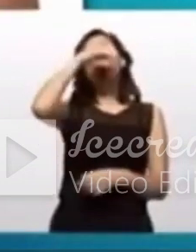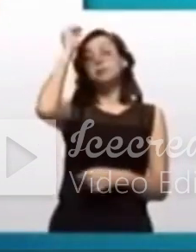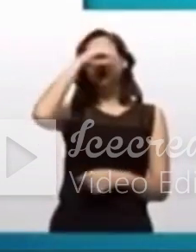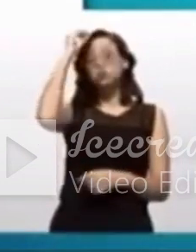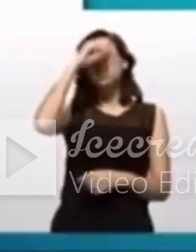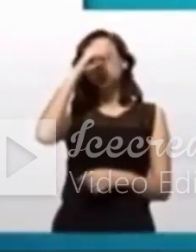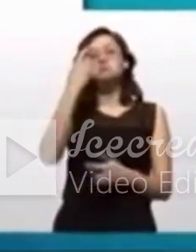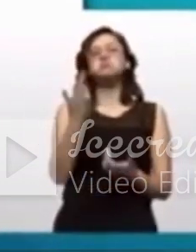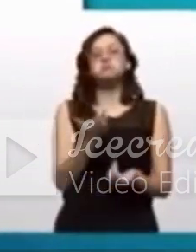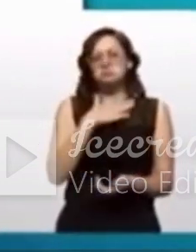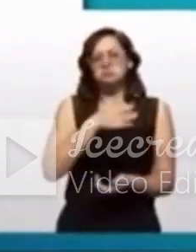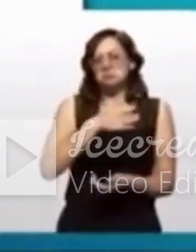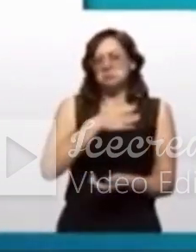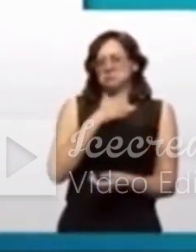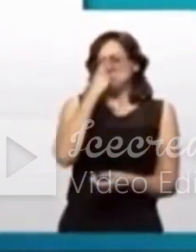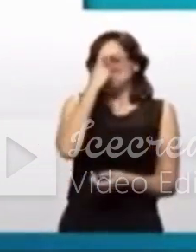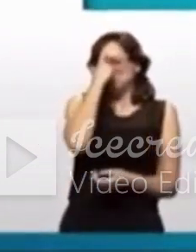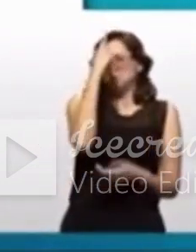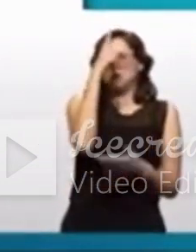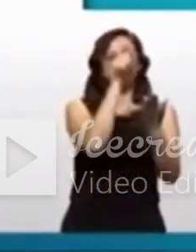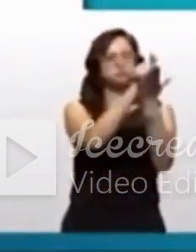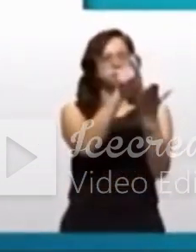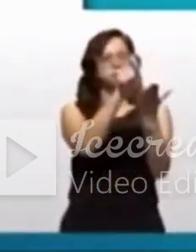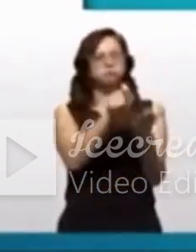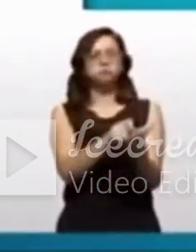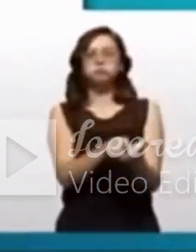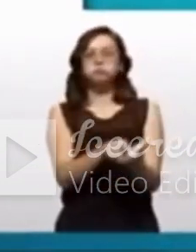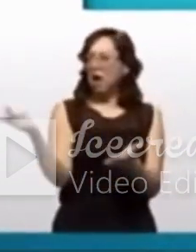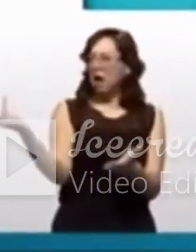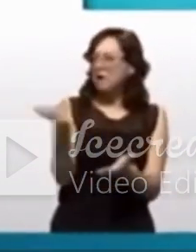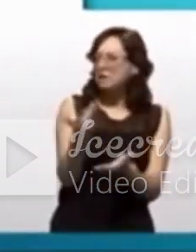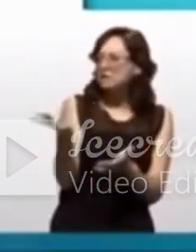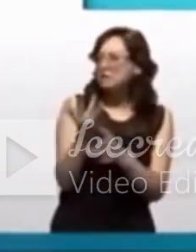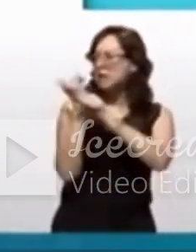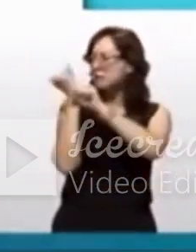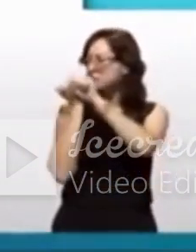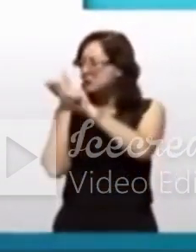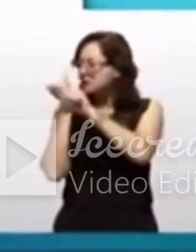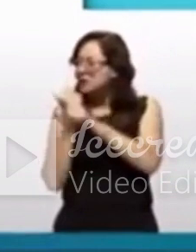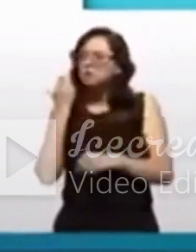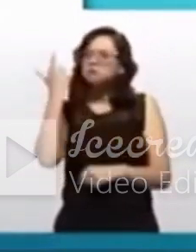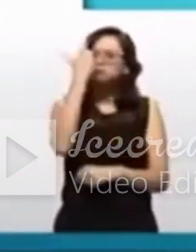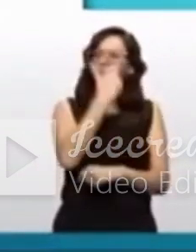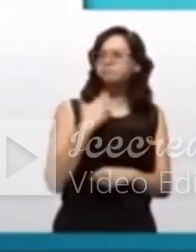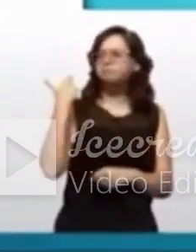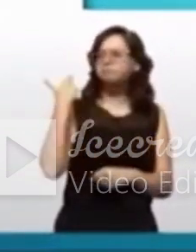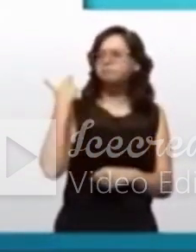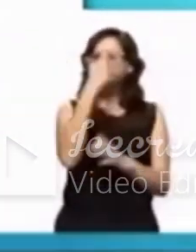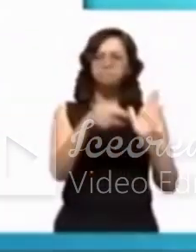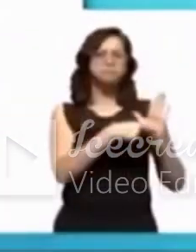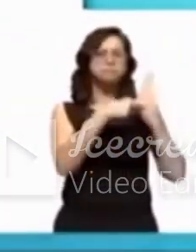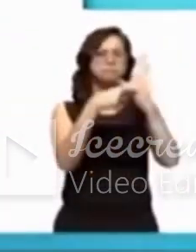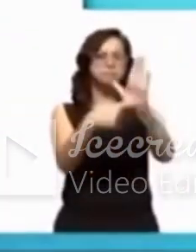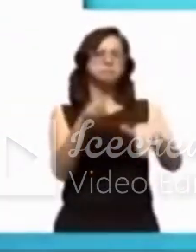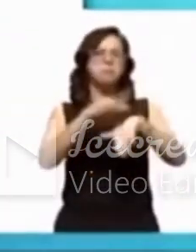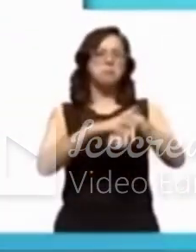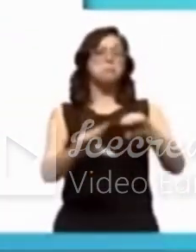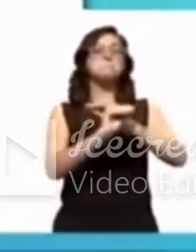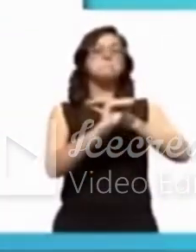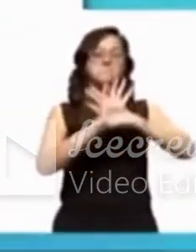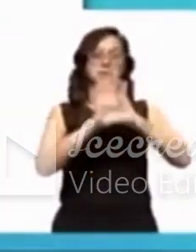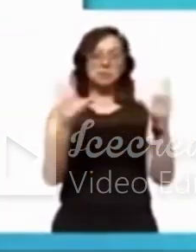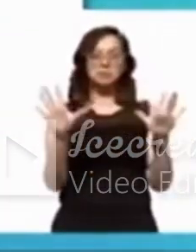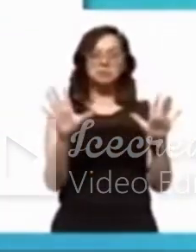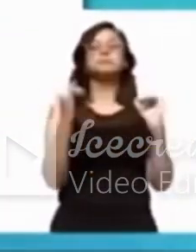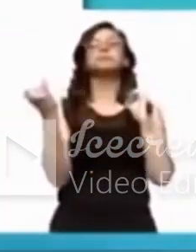opinión de quien realiza el reportaje debe estar basada en hechos, haber sido analizada con detenimiento y mostrarse de forma clara. Además,